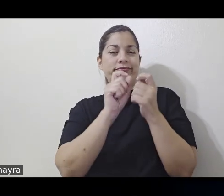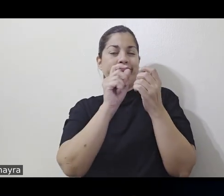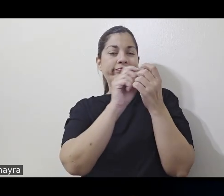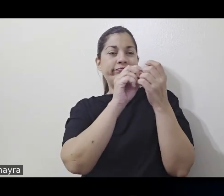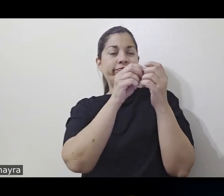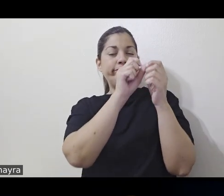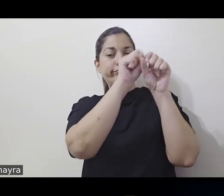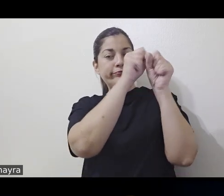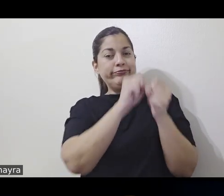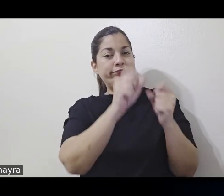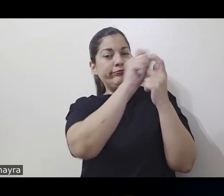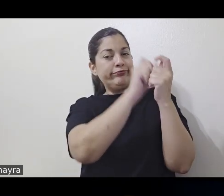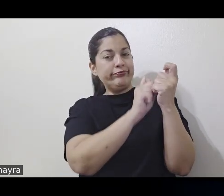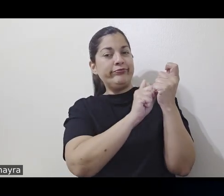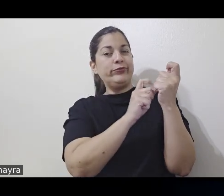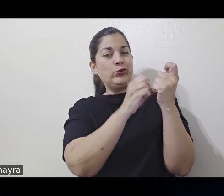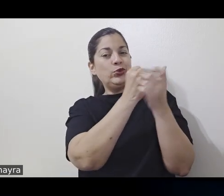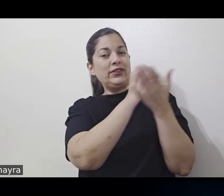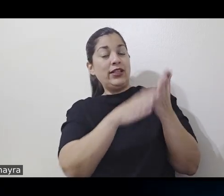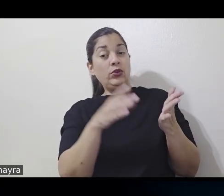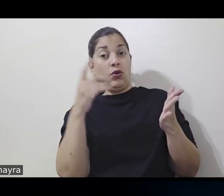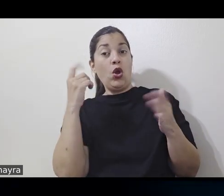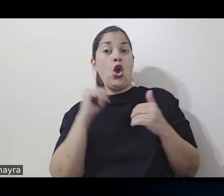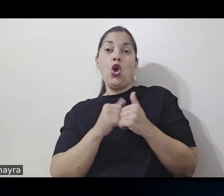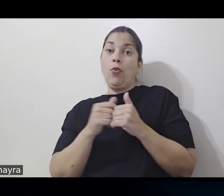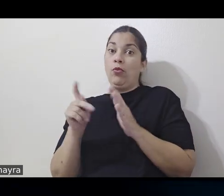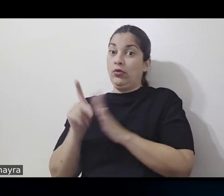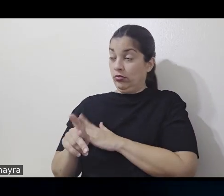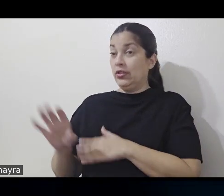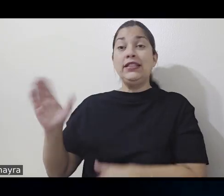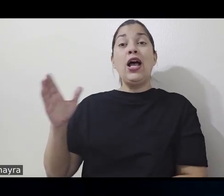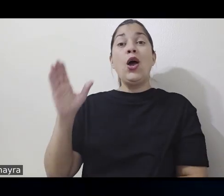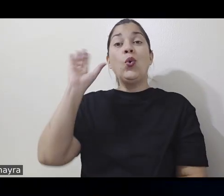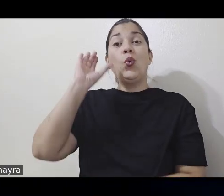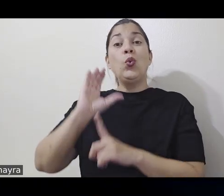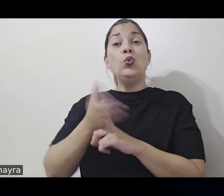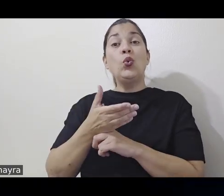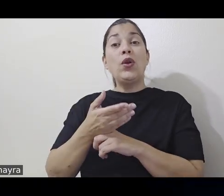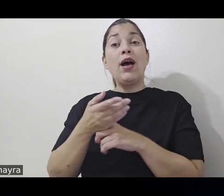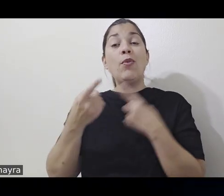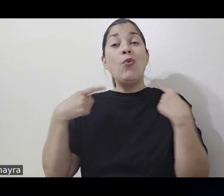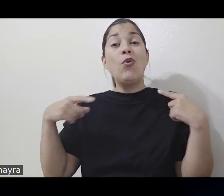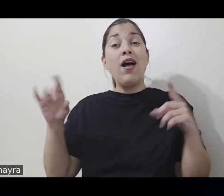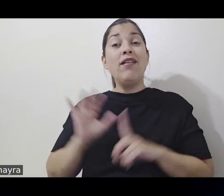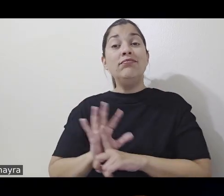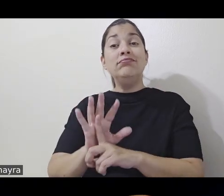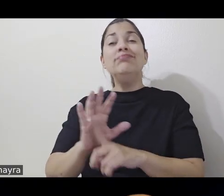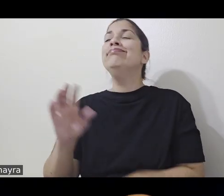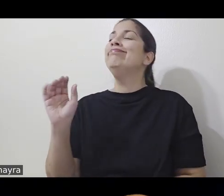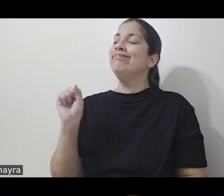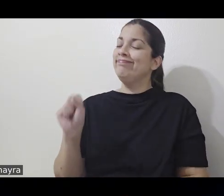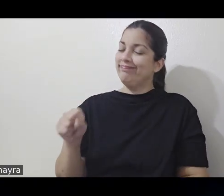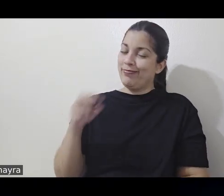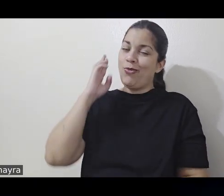ese asesinato con un santo. O sea, que estamos hablando que te fuiste por la cultura popular más que nada. Sí, la cultura popular. Por eso es que yo